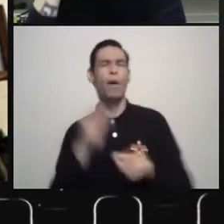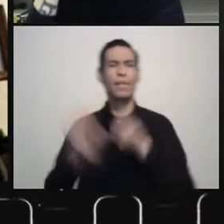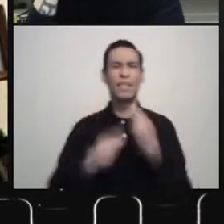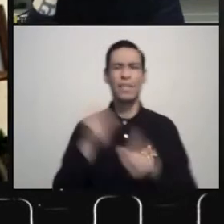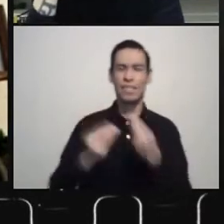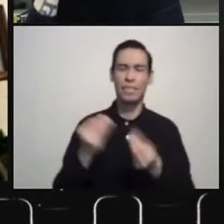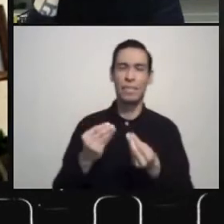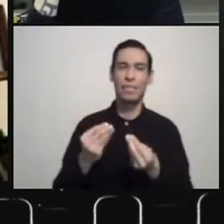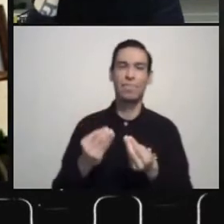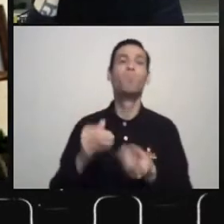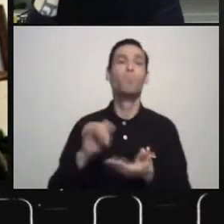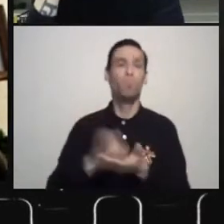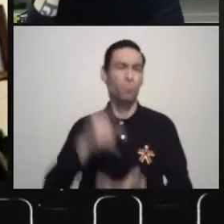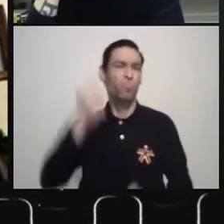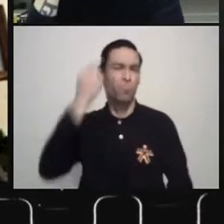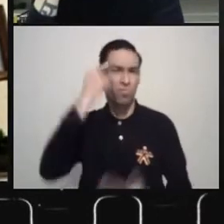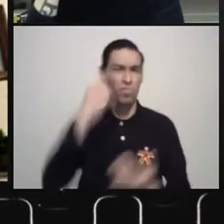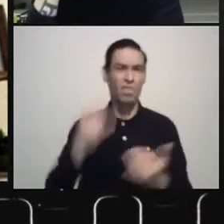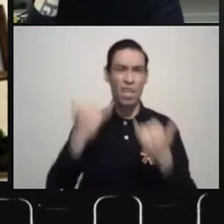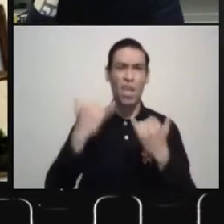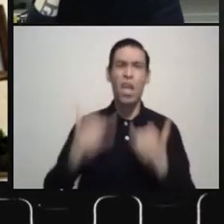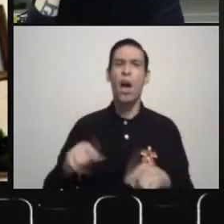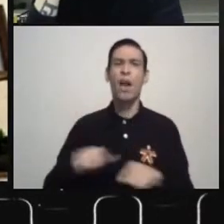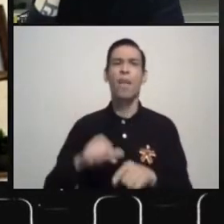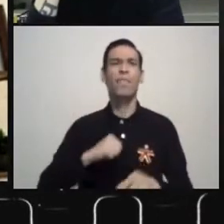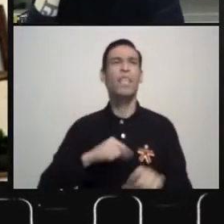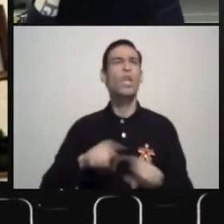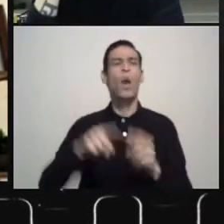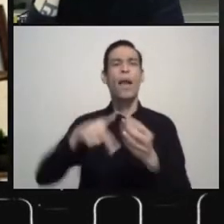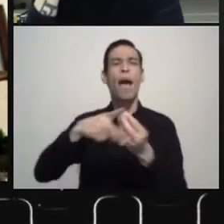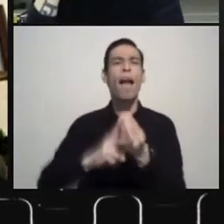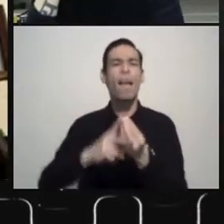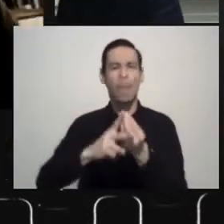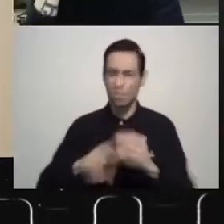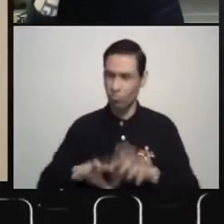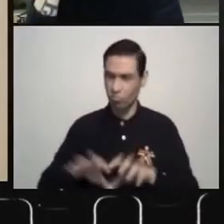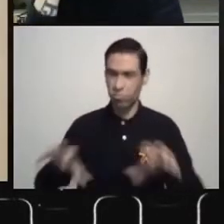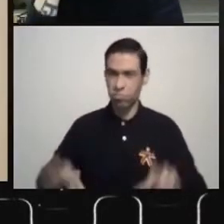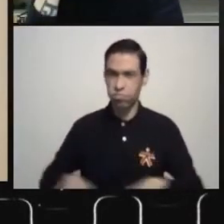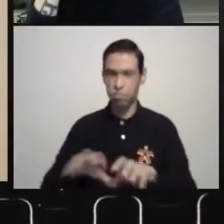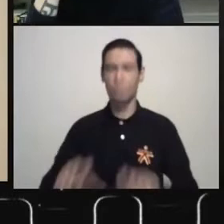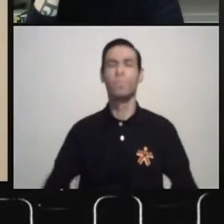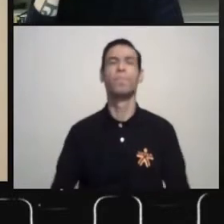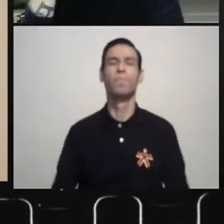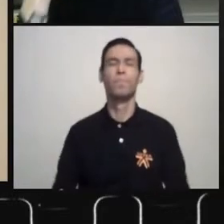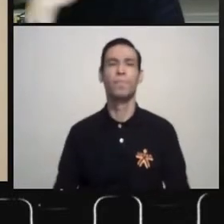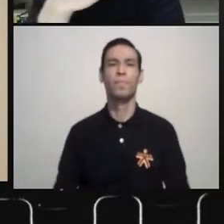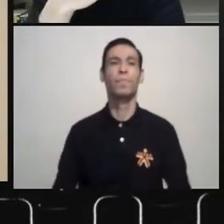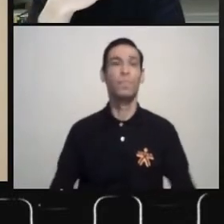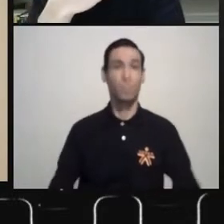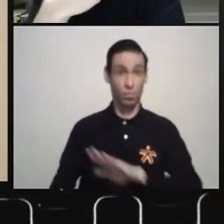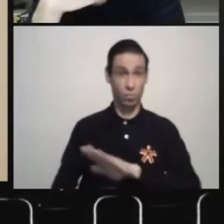para poder hacer lo que nos gusta. Sí, continuamos aquí con las preguntas.